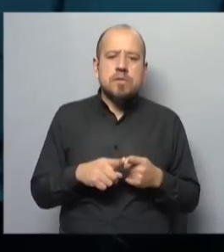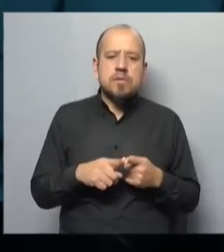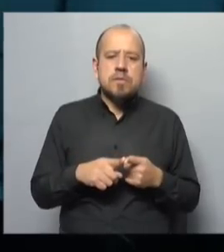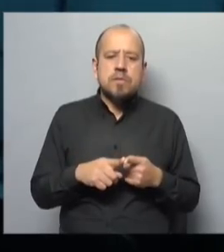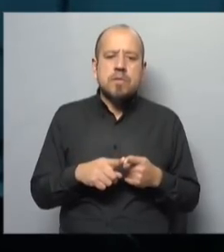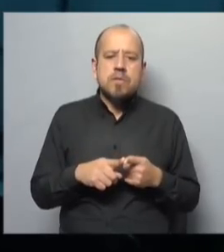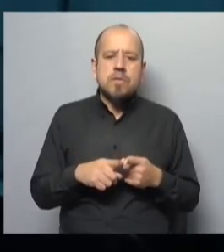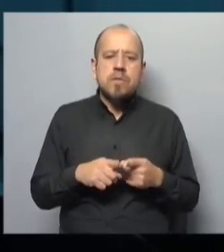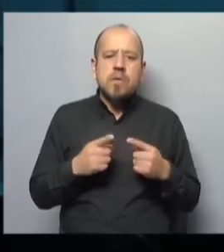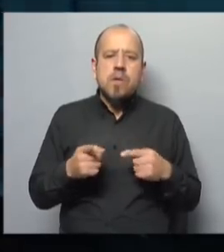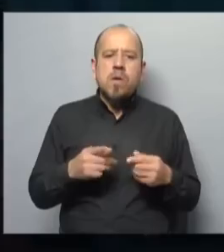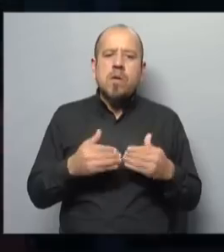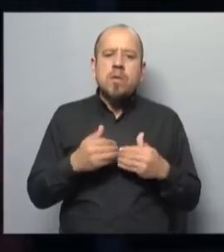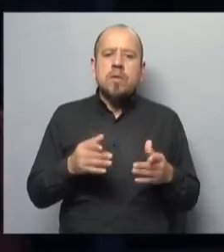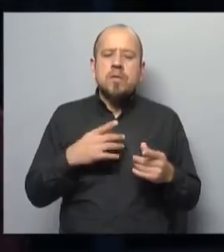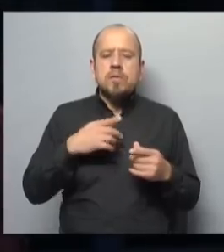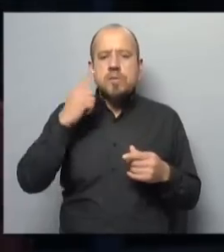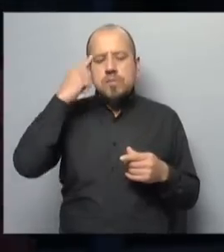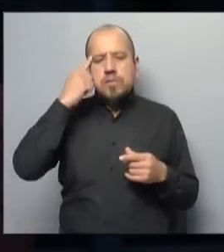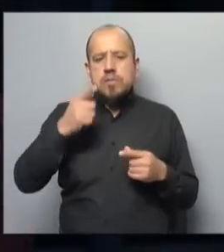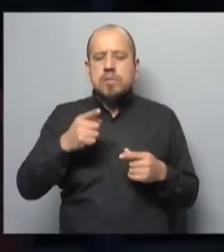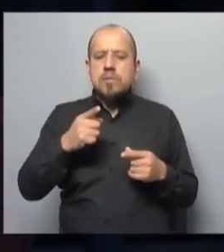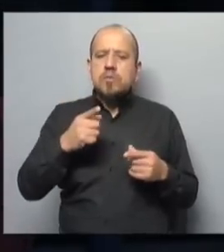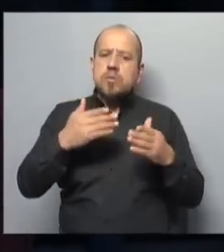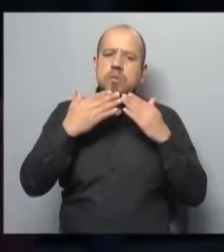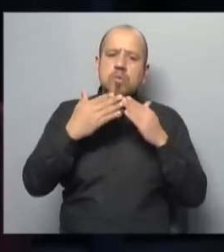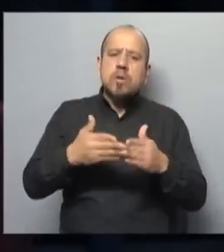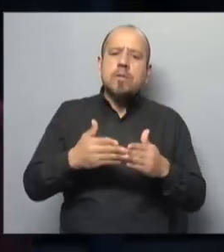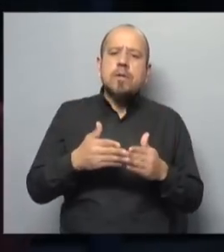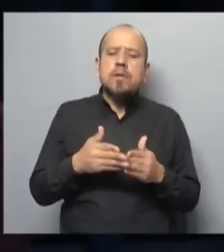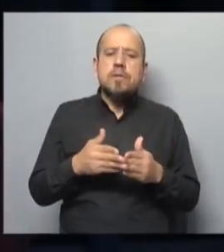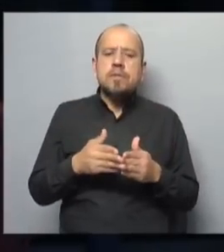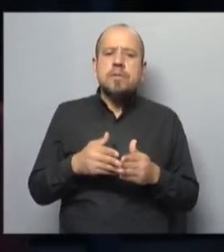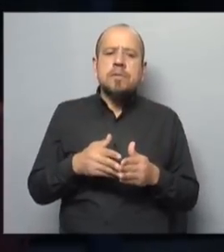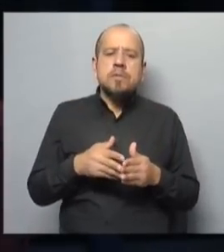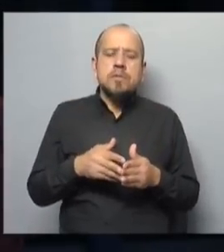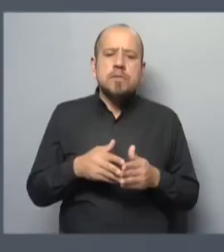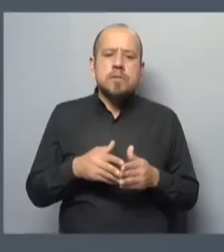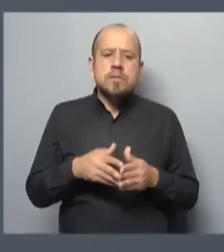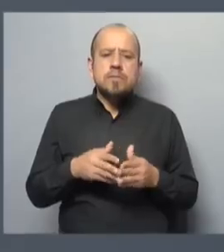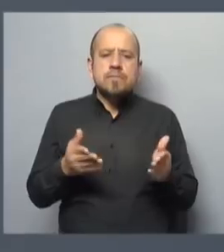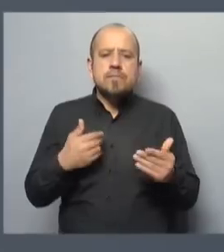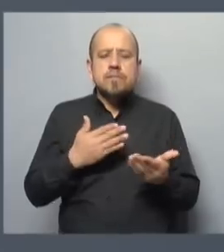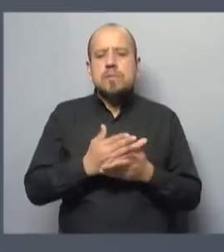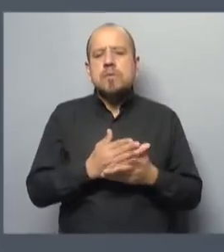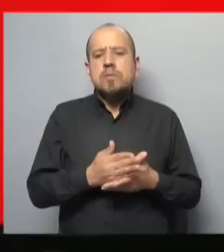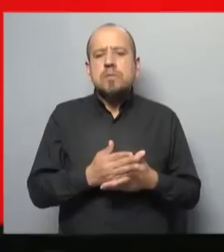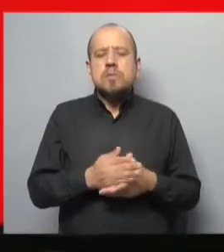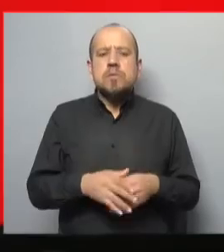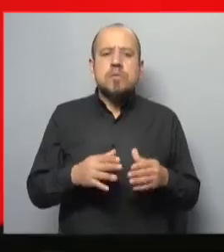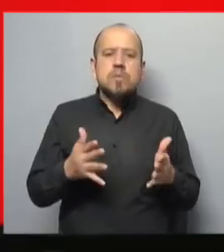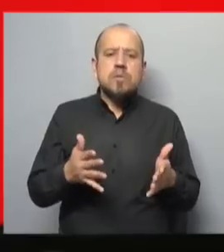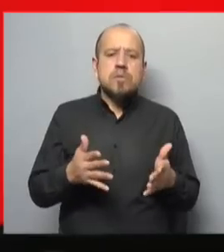y cuando cuando empezábamos yo hacía una pregunta o que es algo que siempre me da conozco cuáles